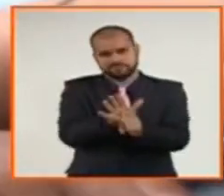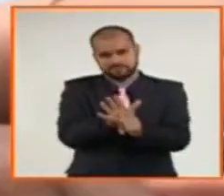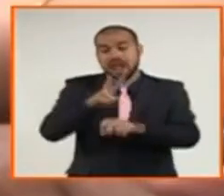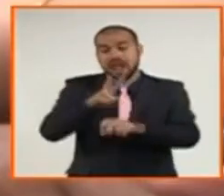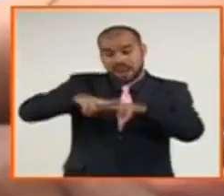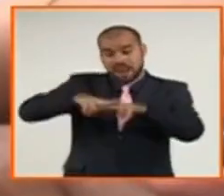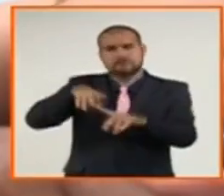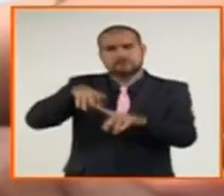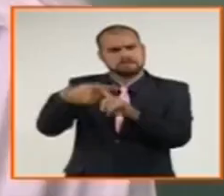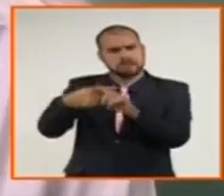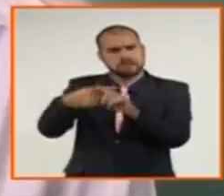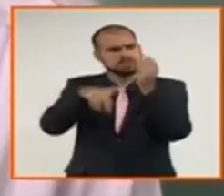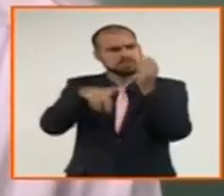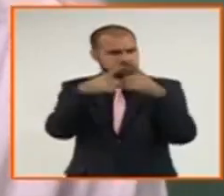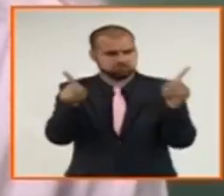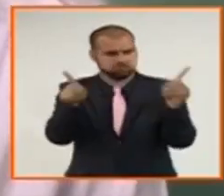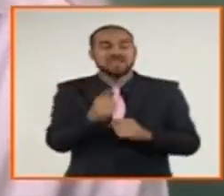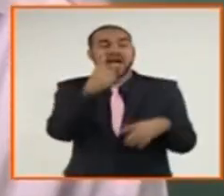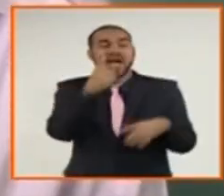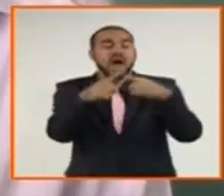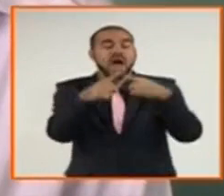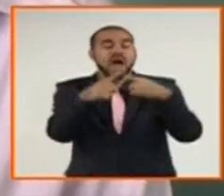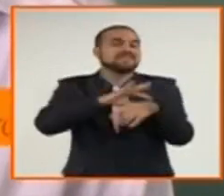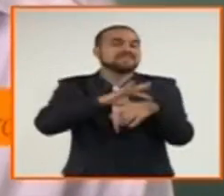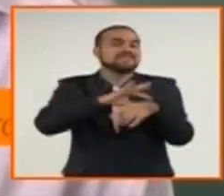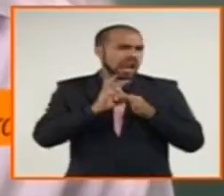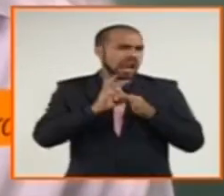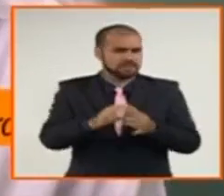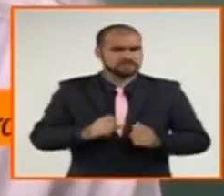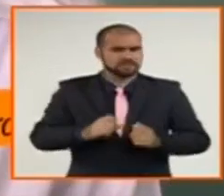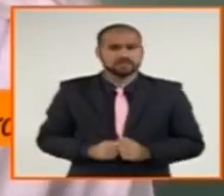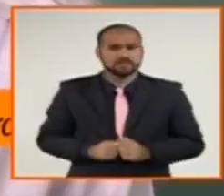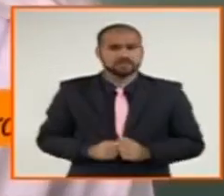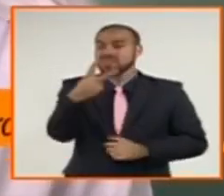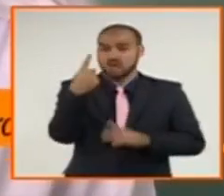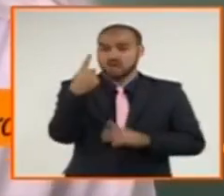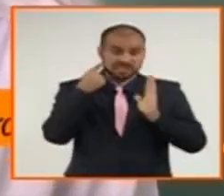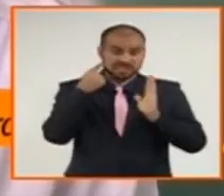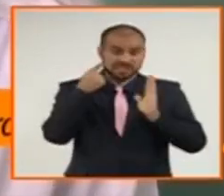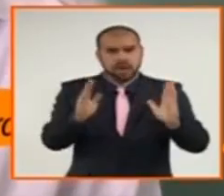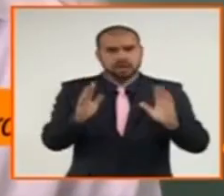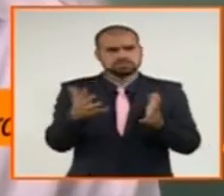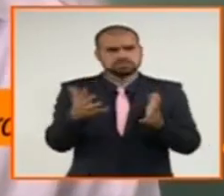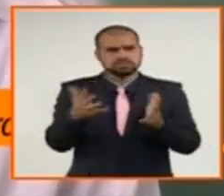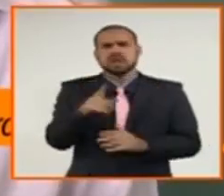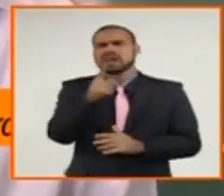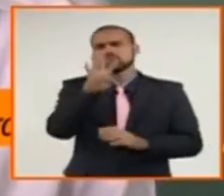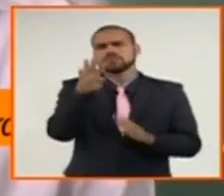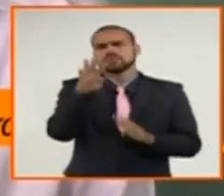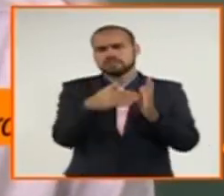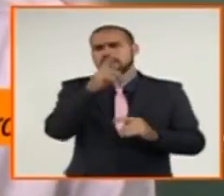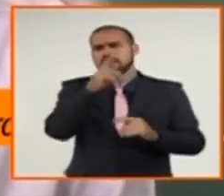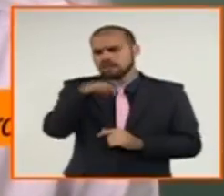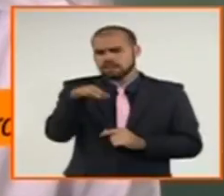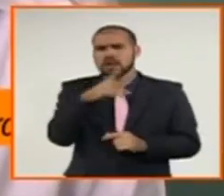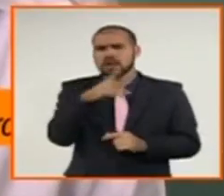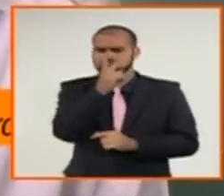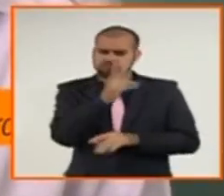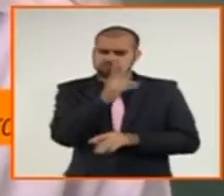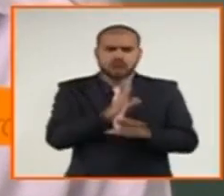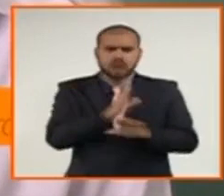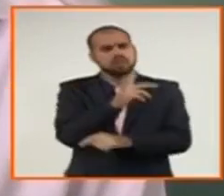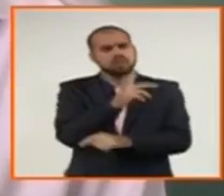síntomas de gravedad. En los 2 años de atención hemos tenido más de 14,000 niños atendidos. Incluso más